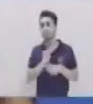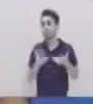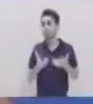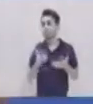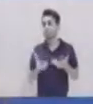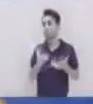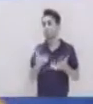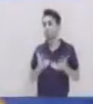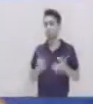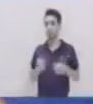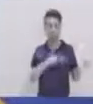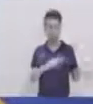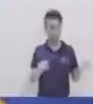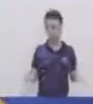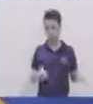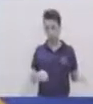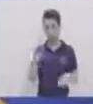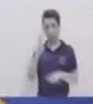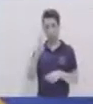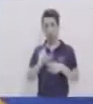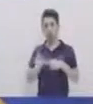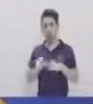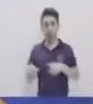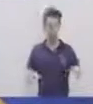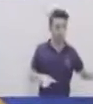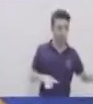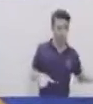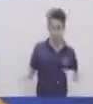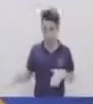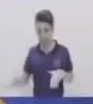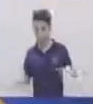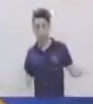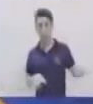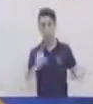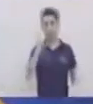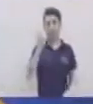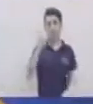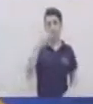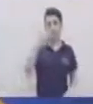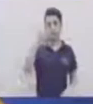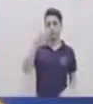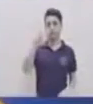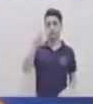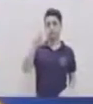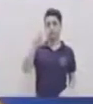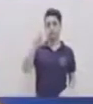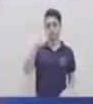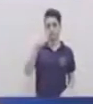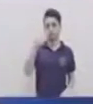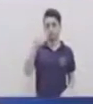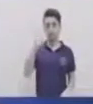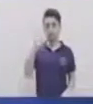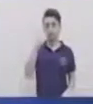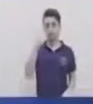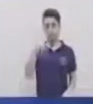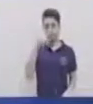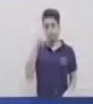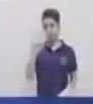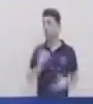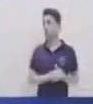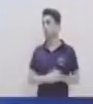calentamiento, vamos a utilizar solo estos dos objetos que nos van a servir de desplazamiento, ¿sí? Entonces, vamos a empezar acá con nuestra movilidad